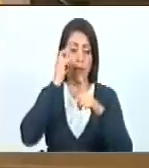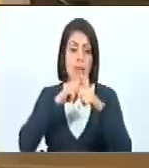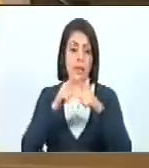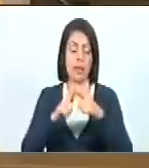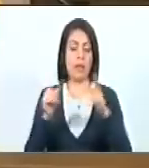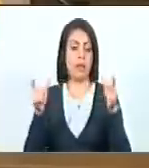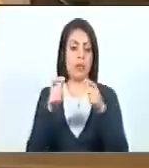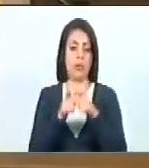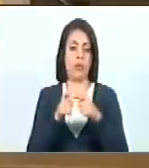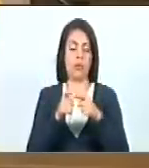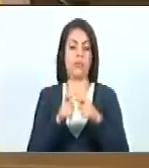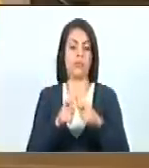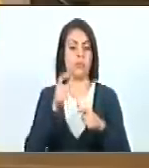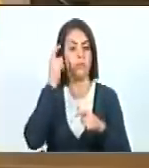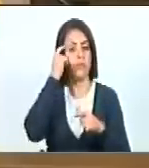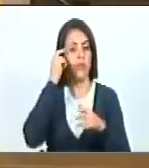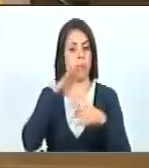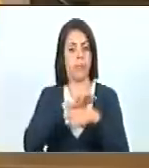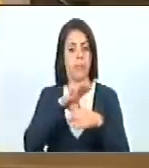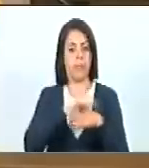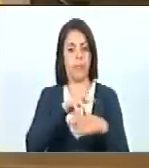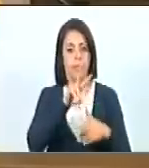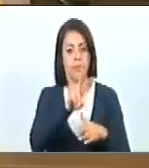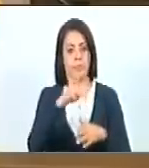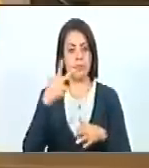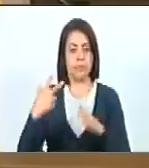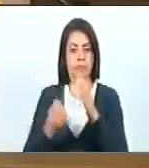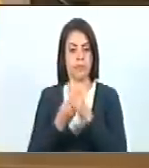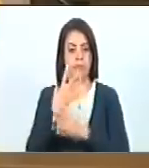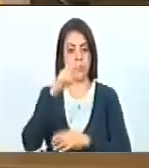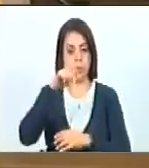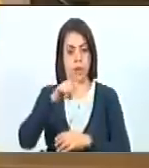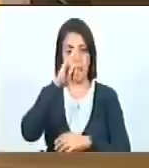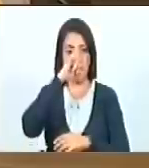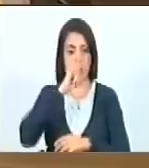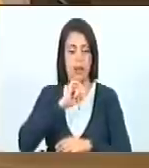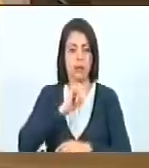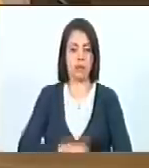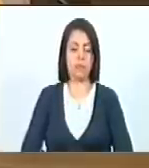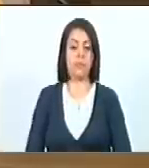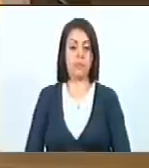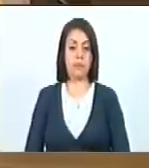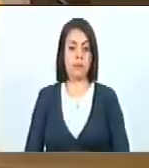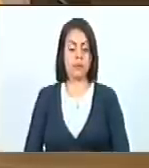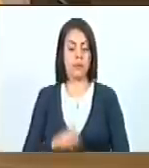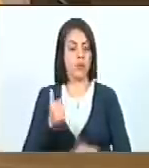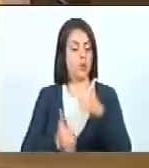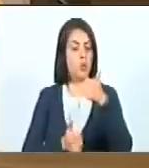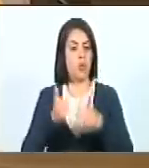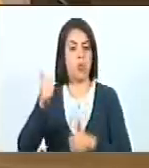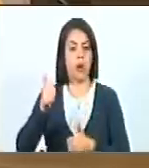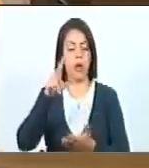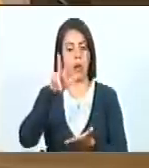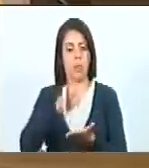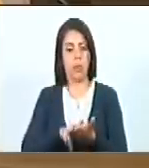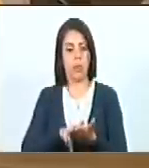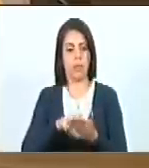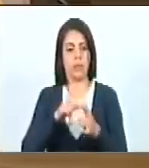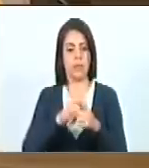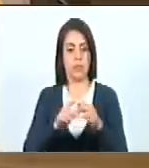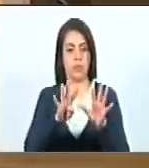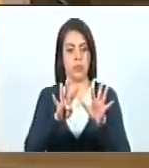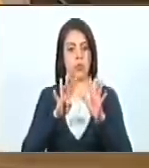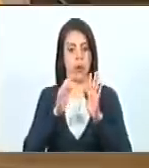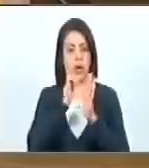la sesión ordinaria del día martes 23 de mayo del presente año, en relación a la aprobación de los